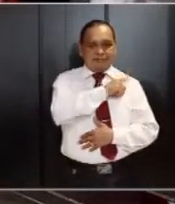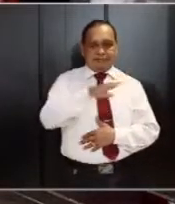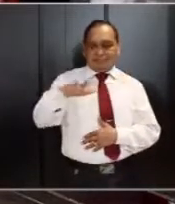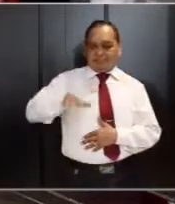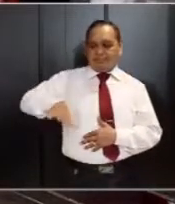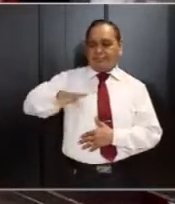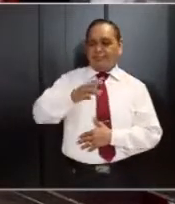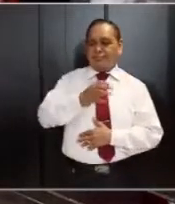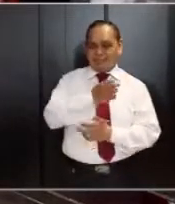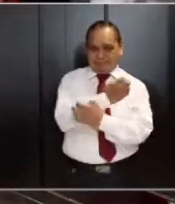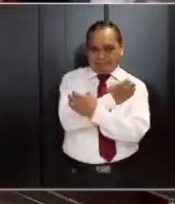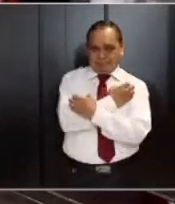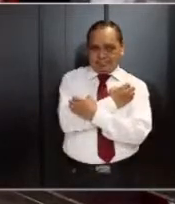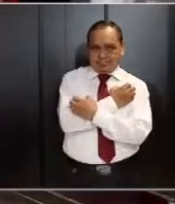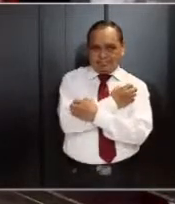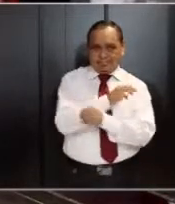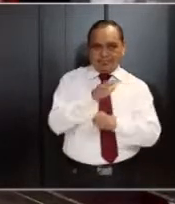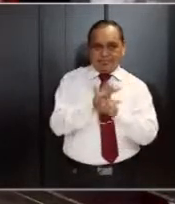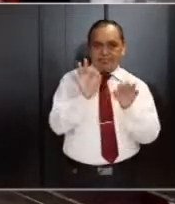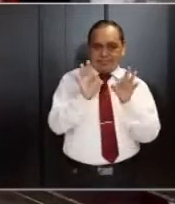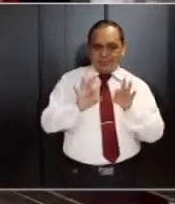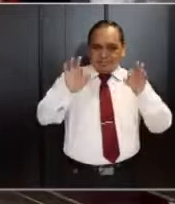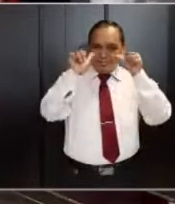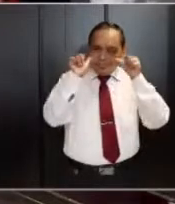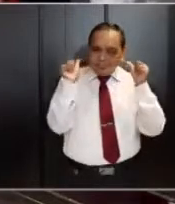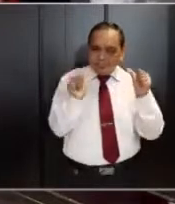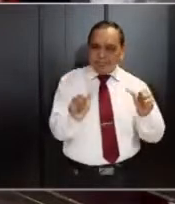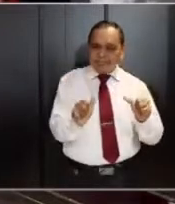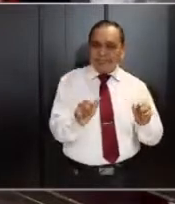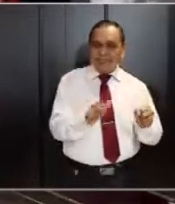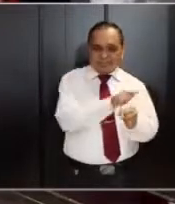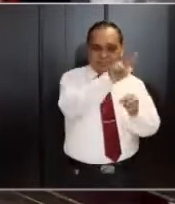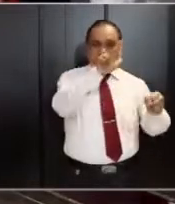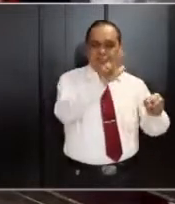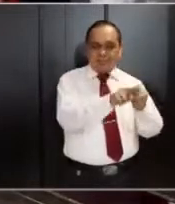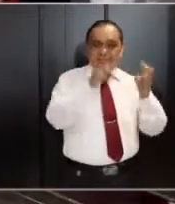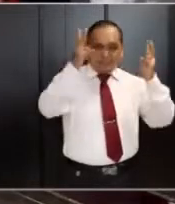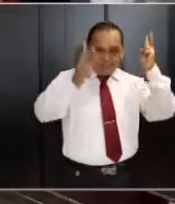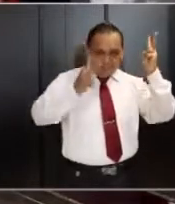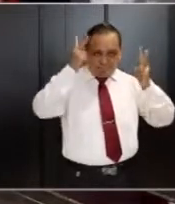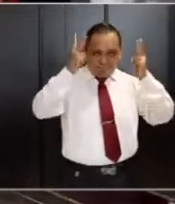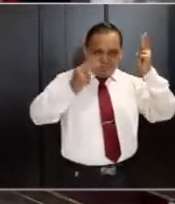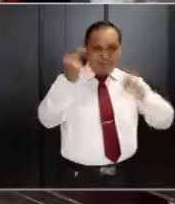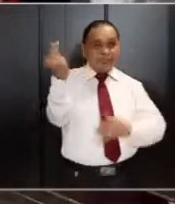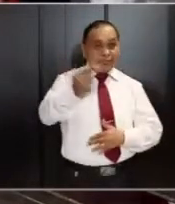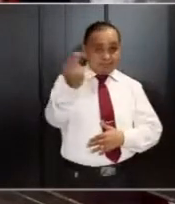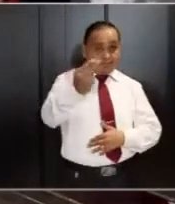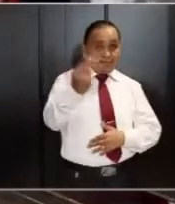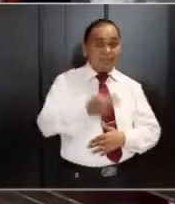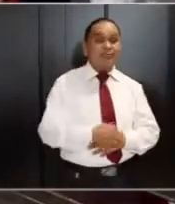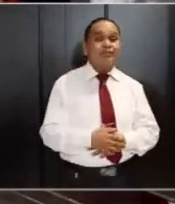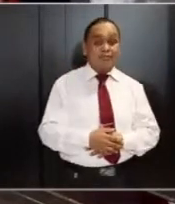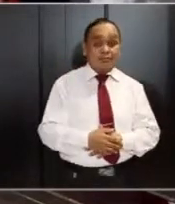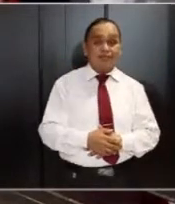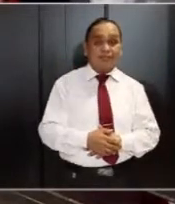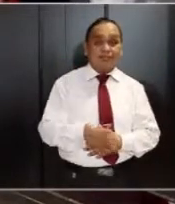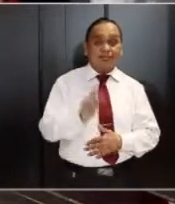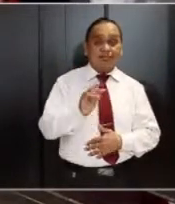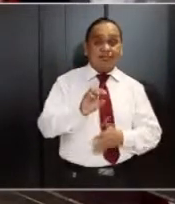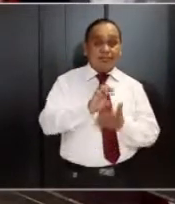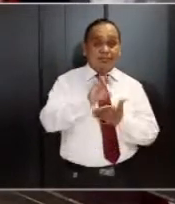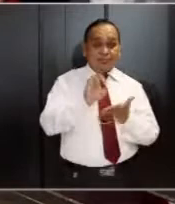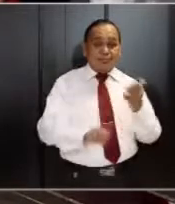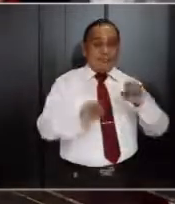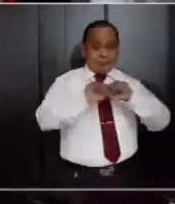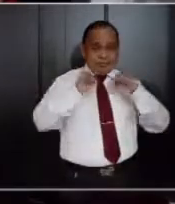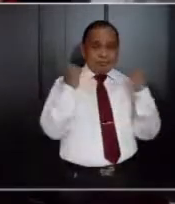más importantes. Por ejemplo, una visita a los hospitales, que hay muchas necesidades, sobre todo en el Seguro